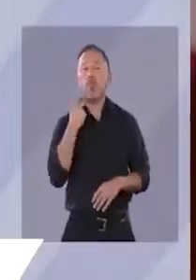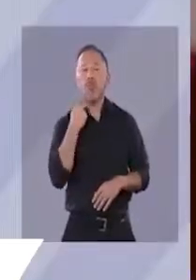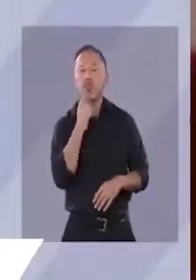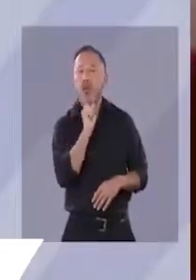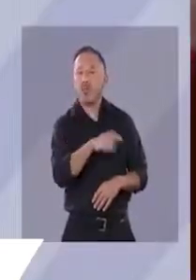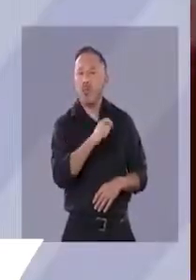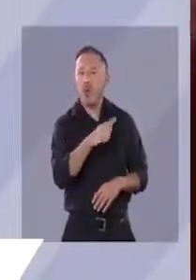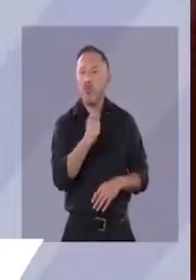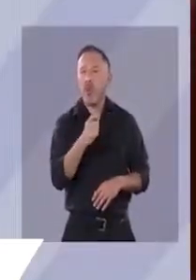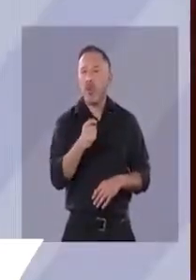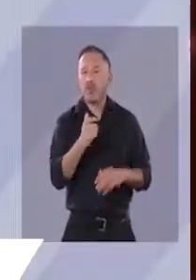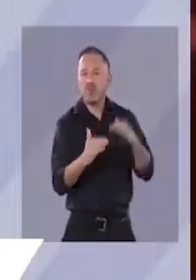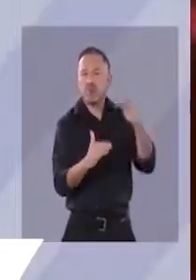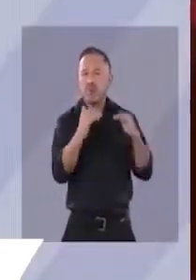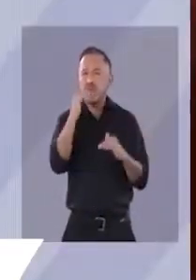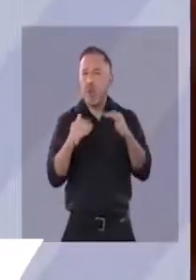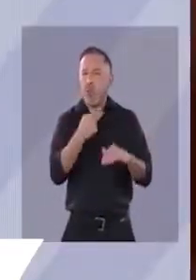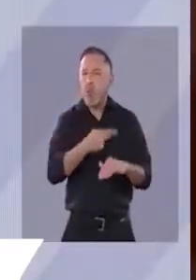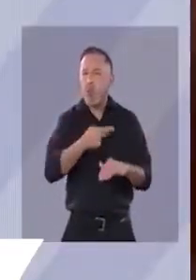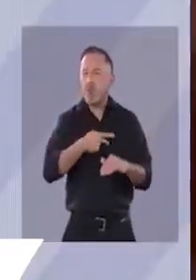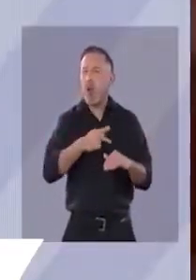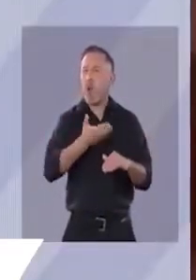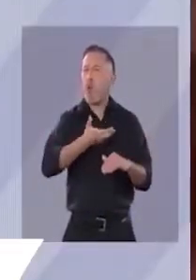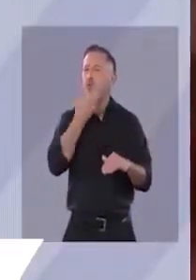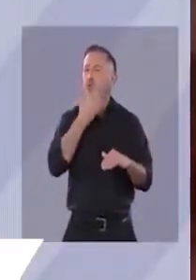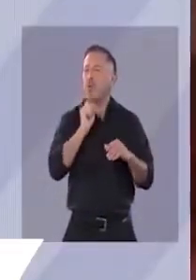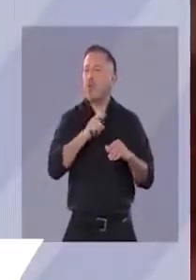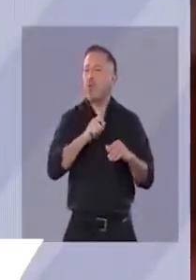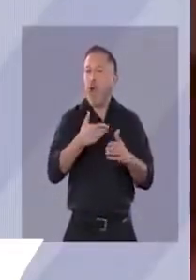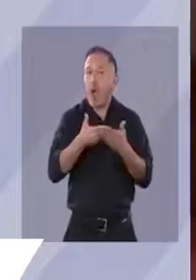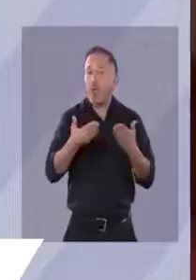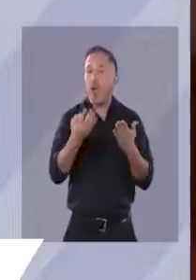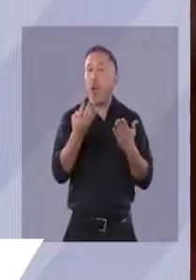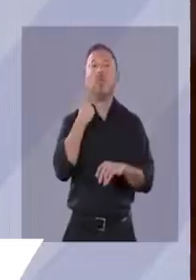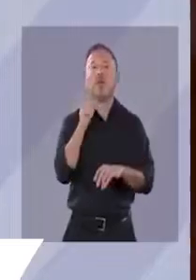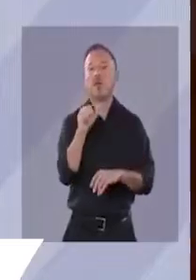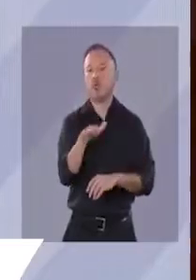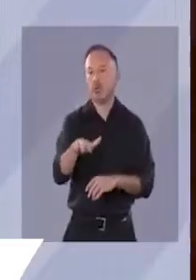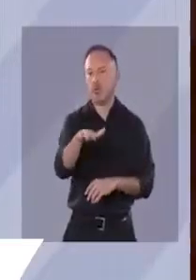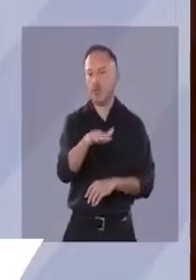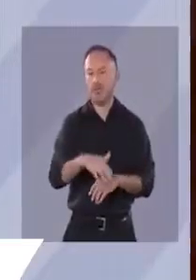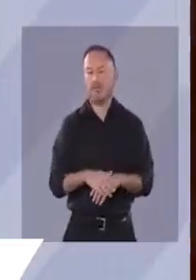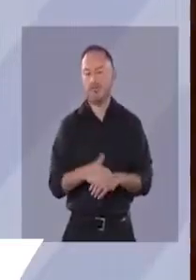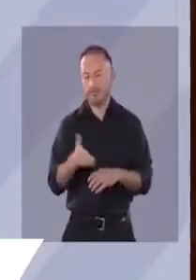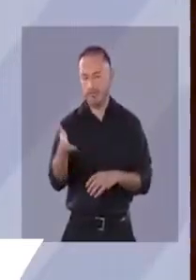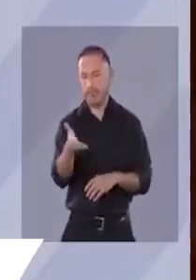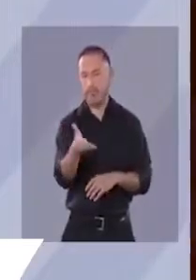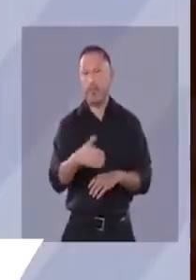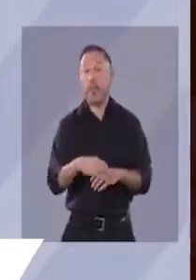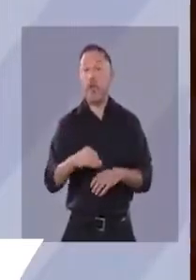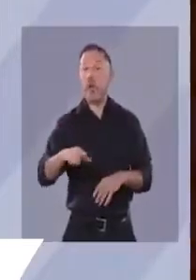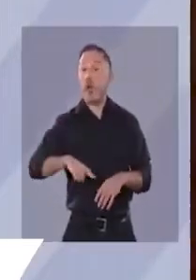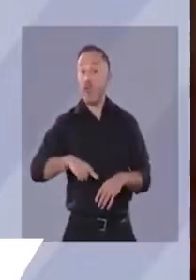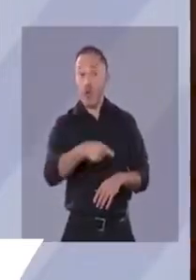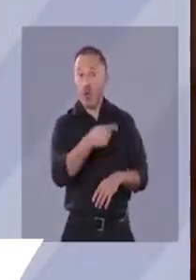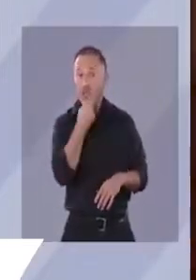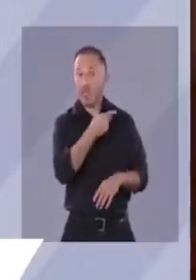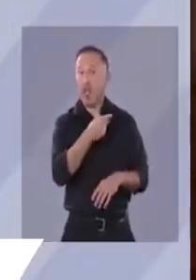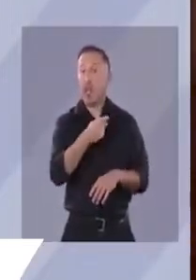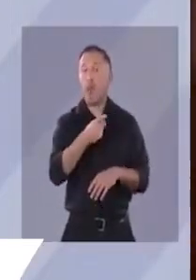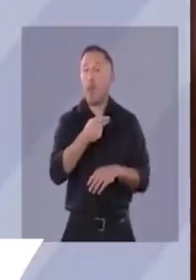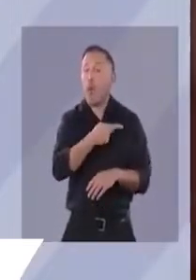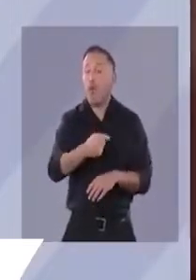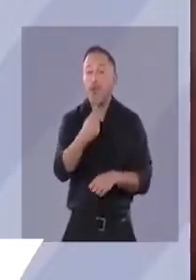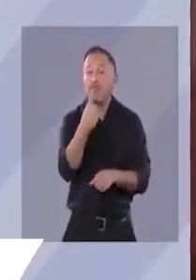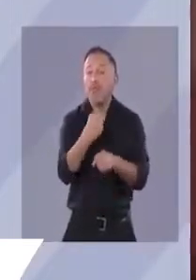escogieron, porque iban a engañar que venía del pueblo, que venía de abajo y que es la única que puede representar a los más pobres para saquear a los